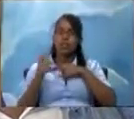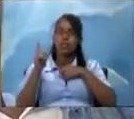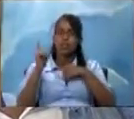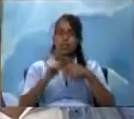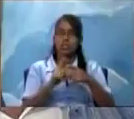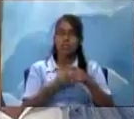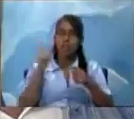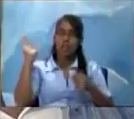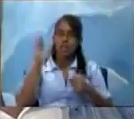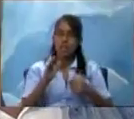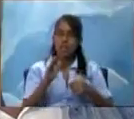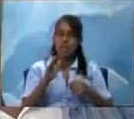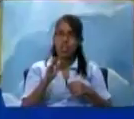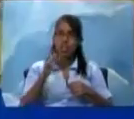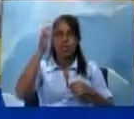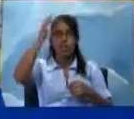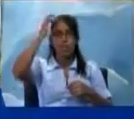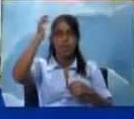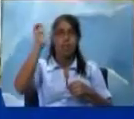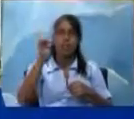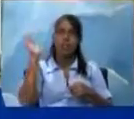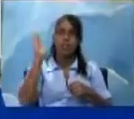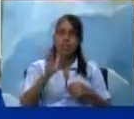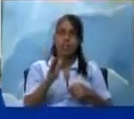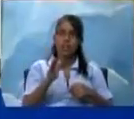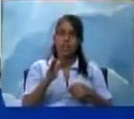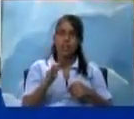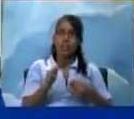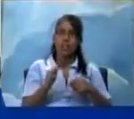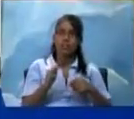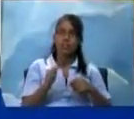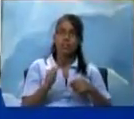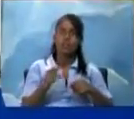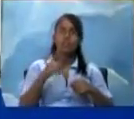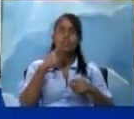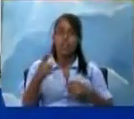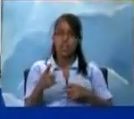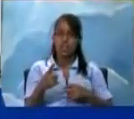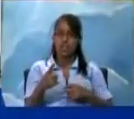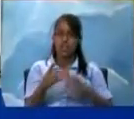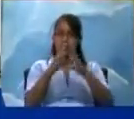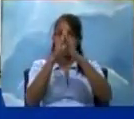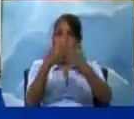viene el derecho a regateo, aquí viene el pataleo. Oiga esto,